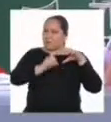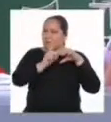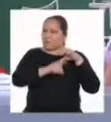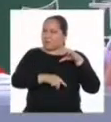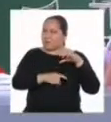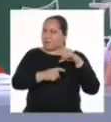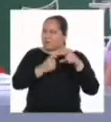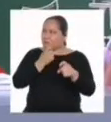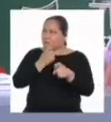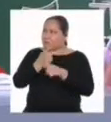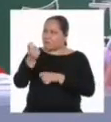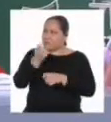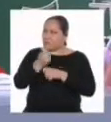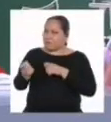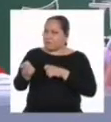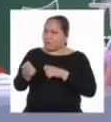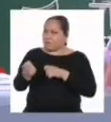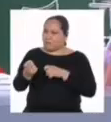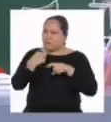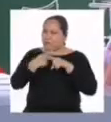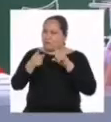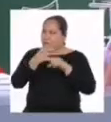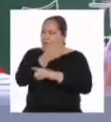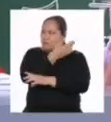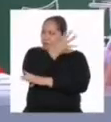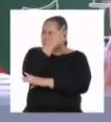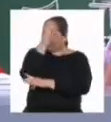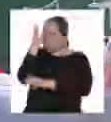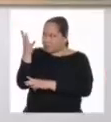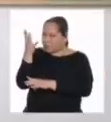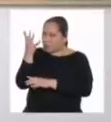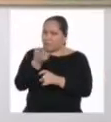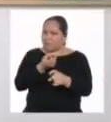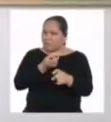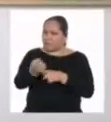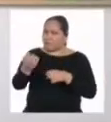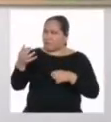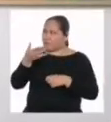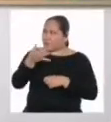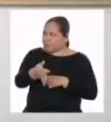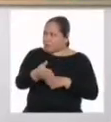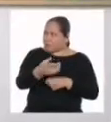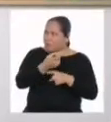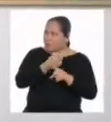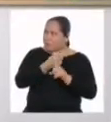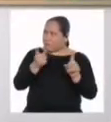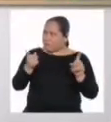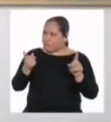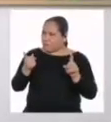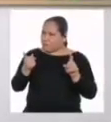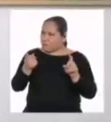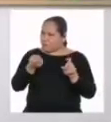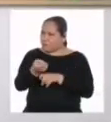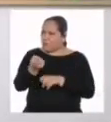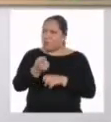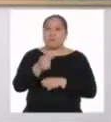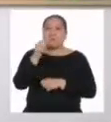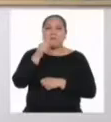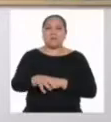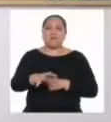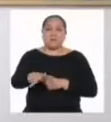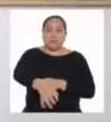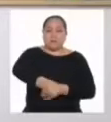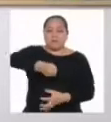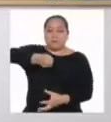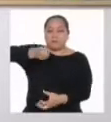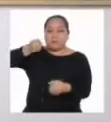también tiene repercusiones en la biodiversidad de los bosques amazónicos? Esta actividad ilegal requiere remover el suelo